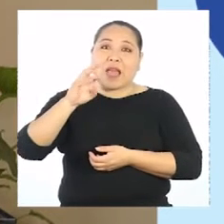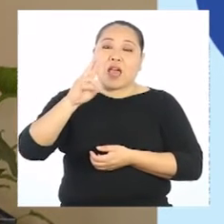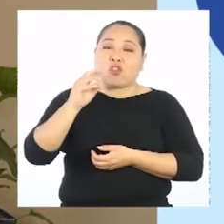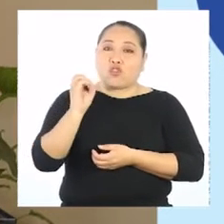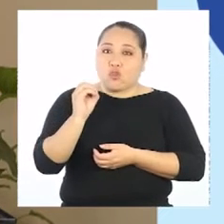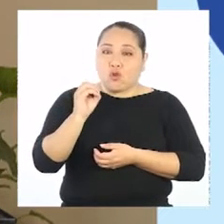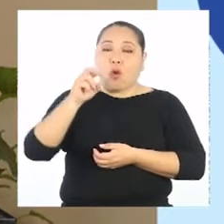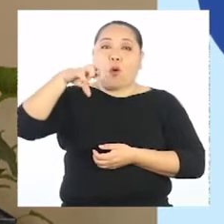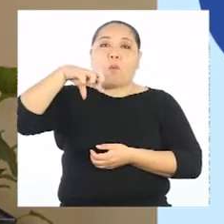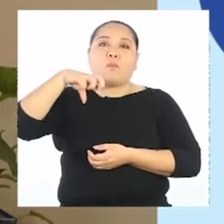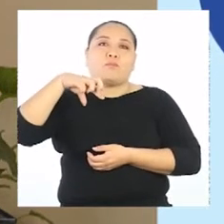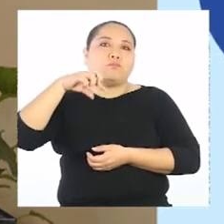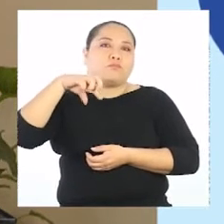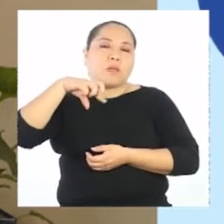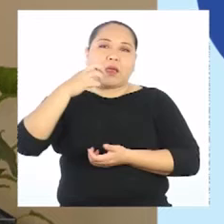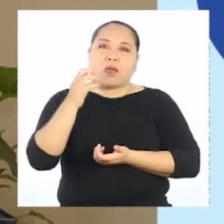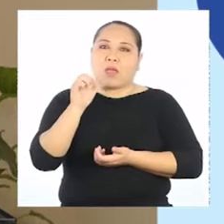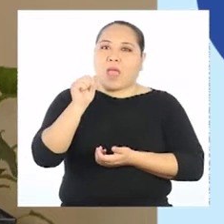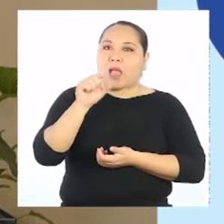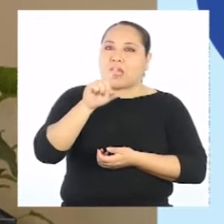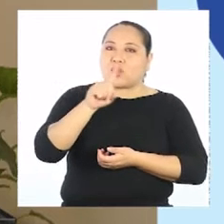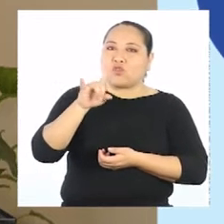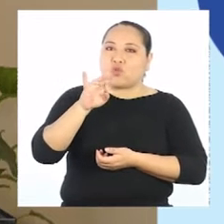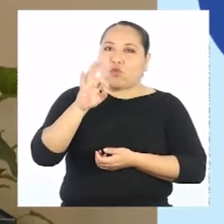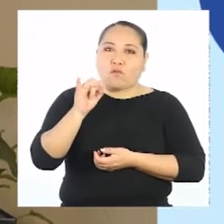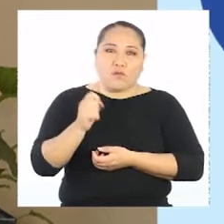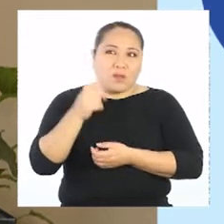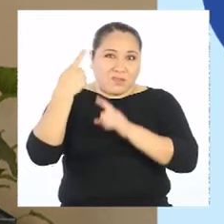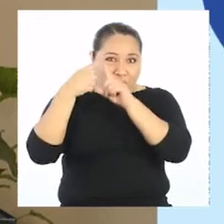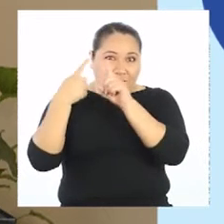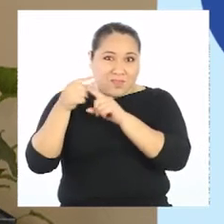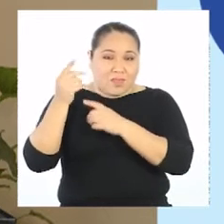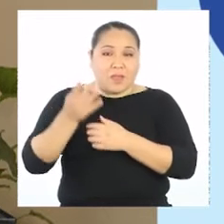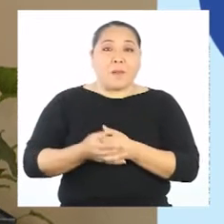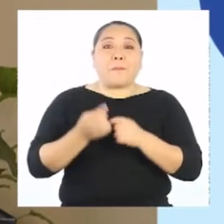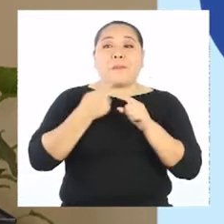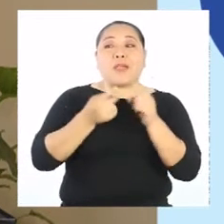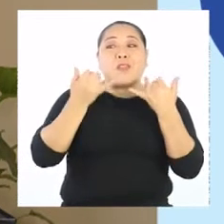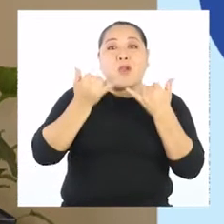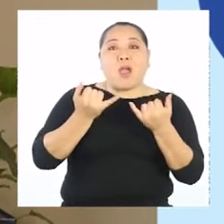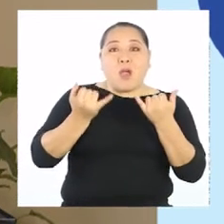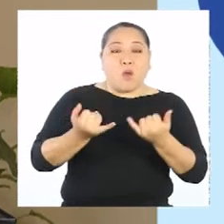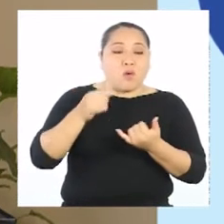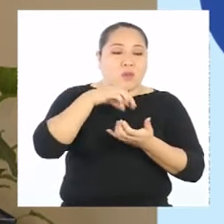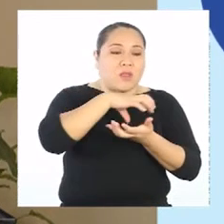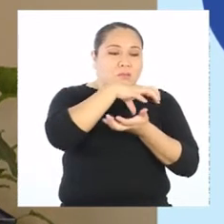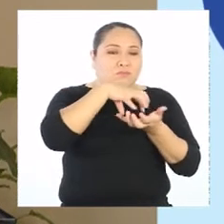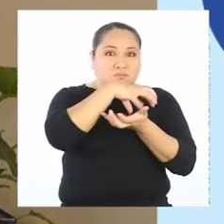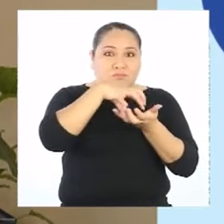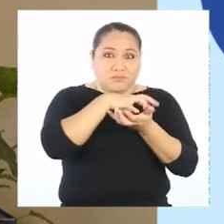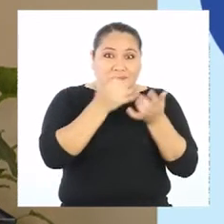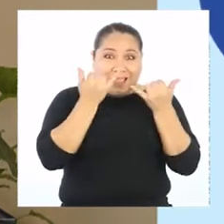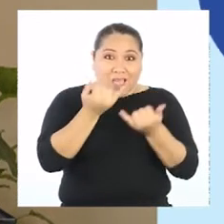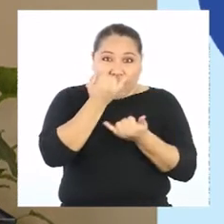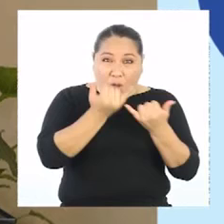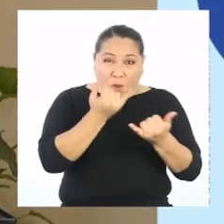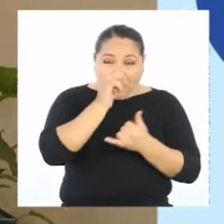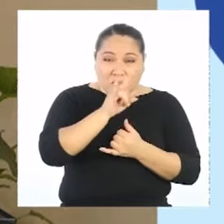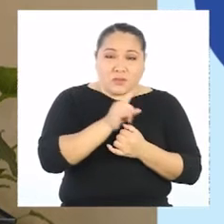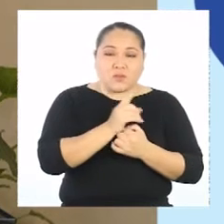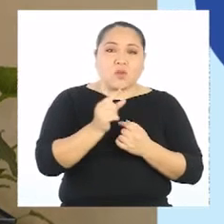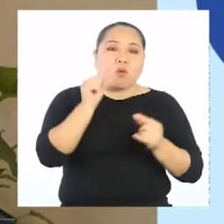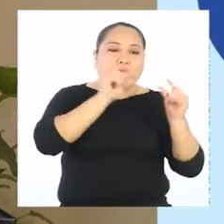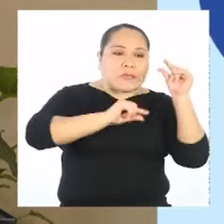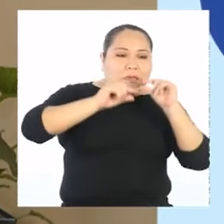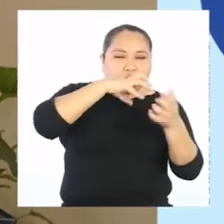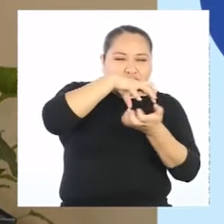y azufre. Sin embargo, la pólvora que se utiliza actualmente tiene una composición química